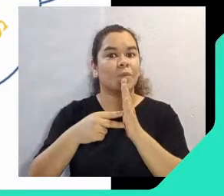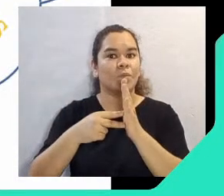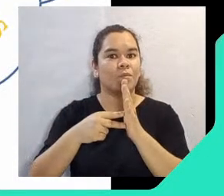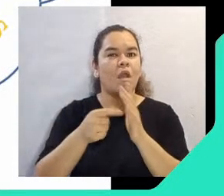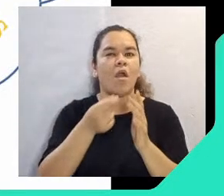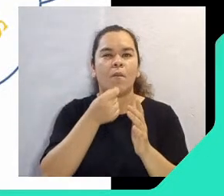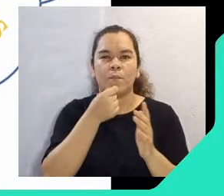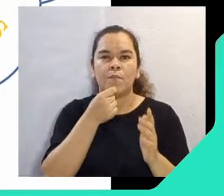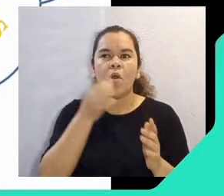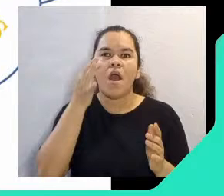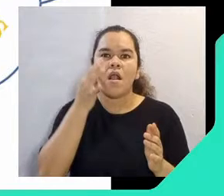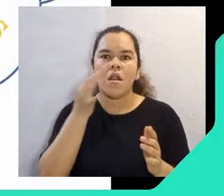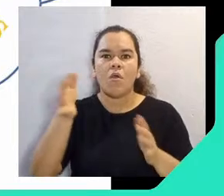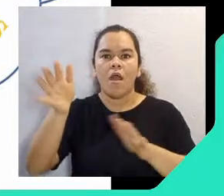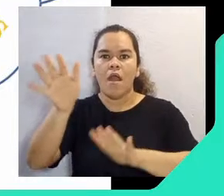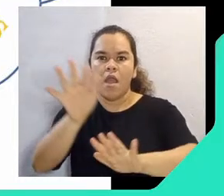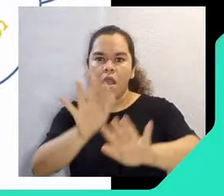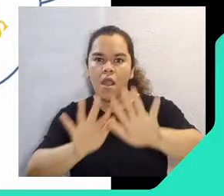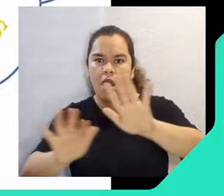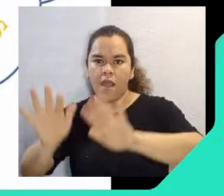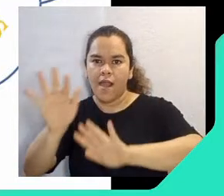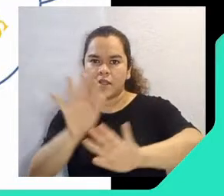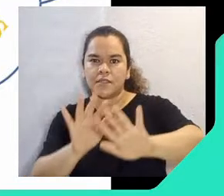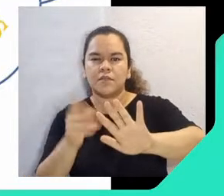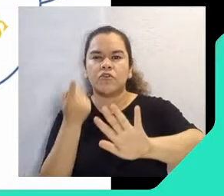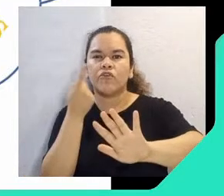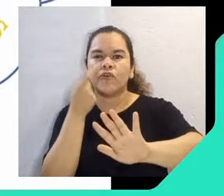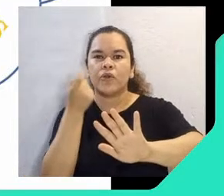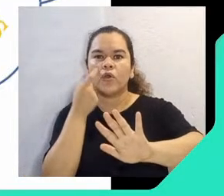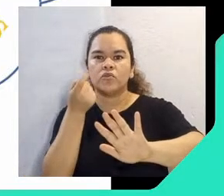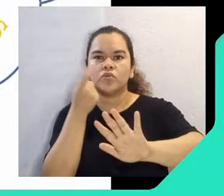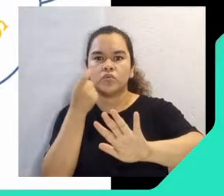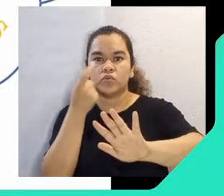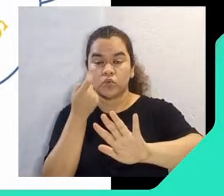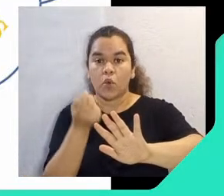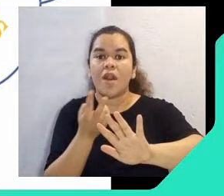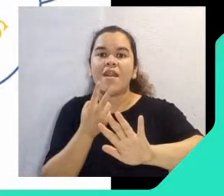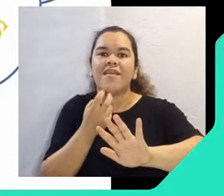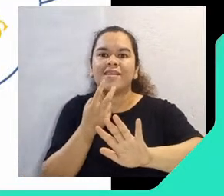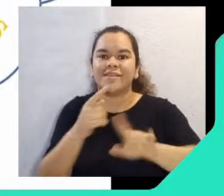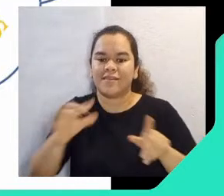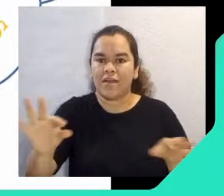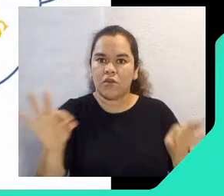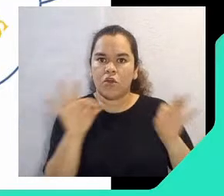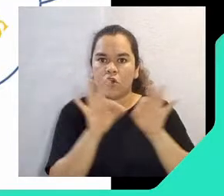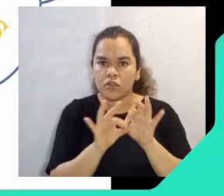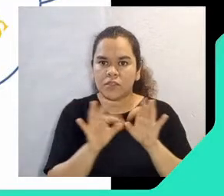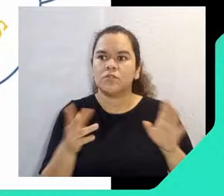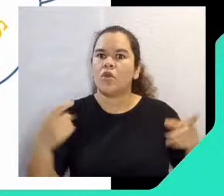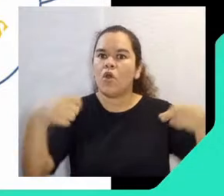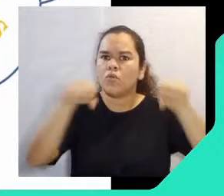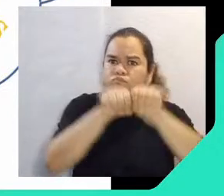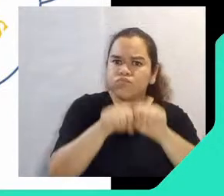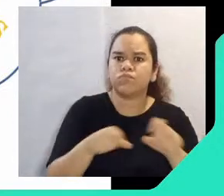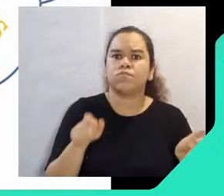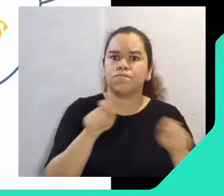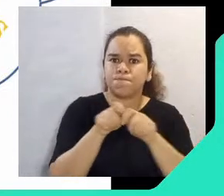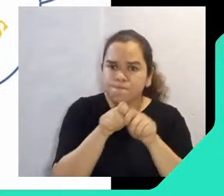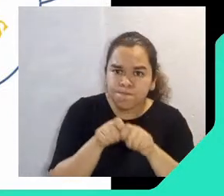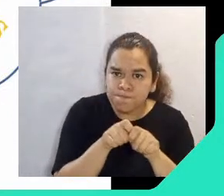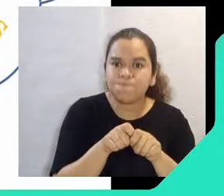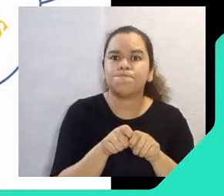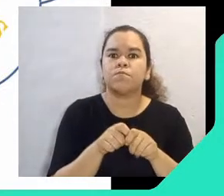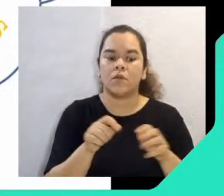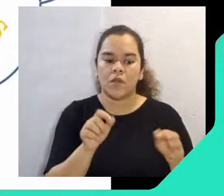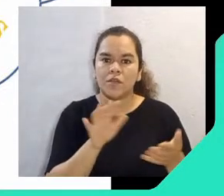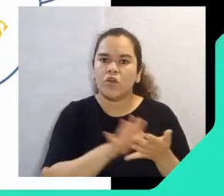procesos industriales, con los sistemas electrónicos de potencia, con todo tipo de instrumentación